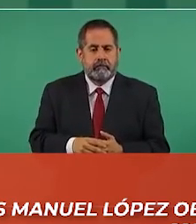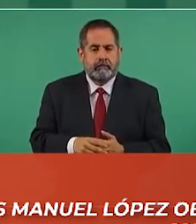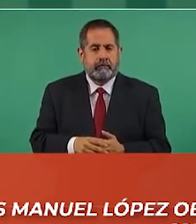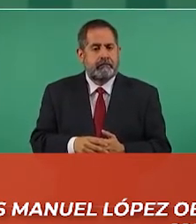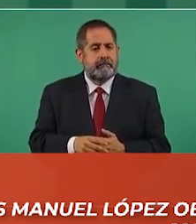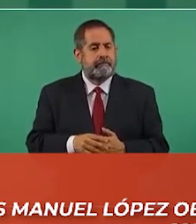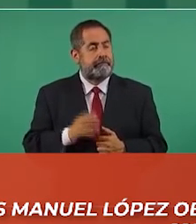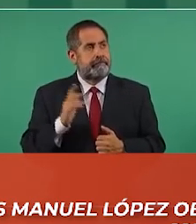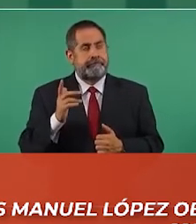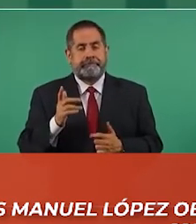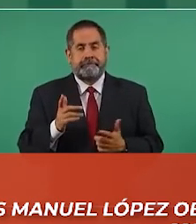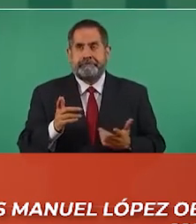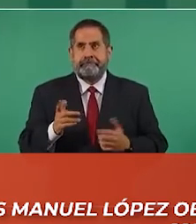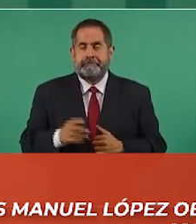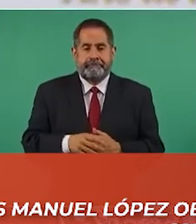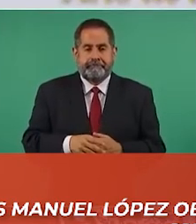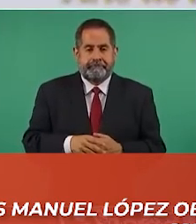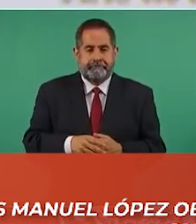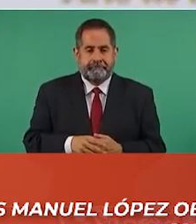defensores de